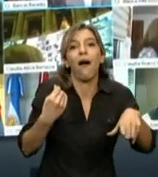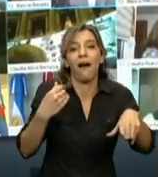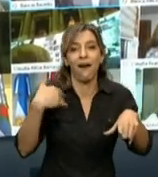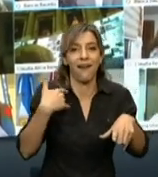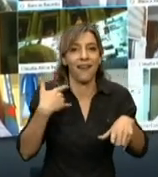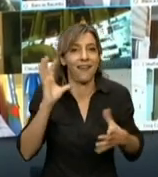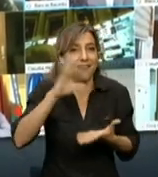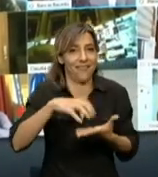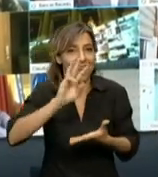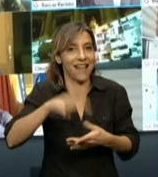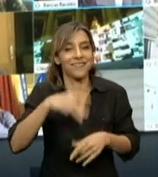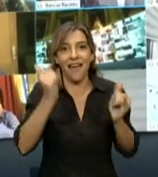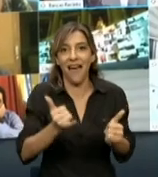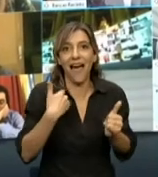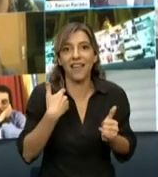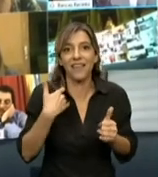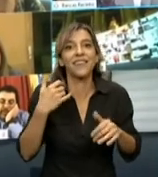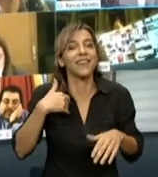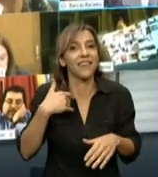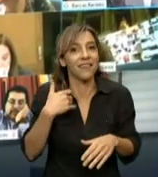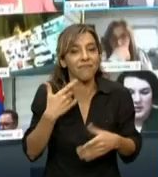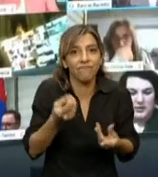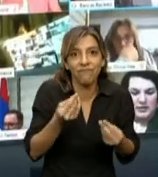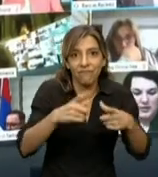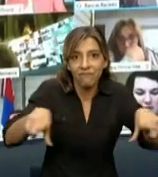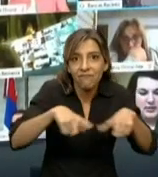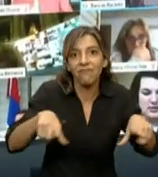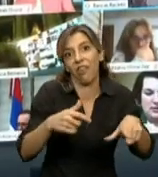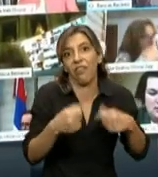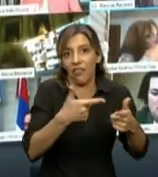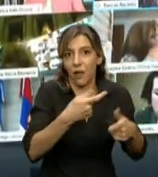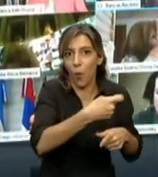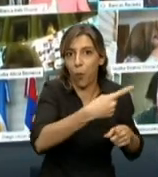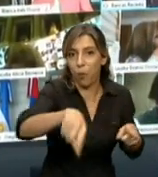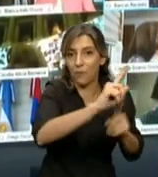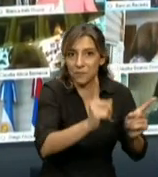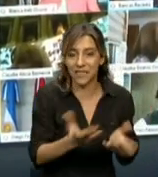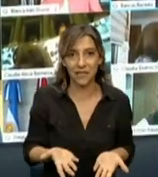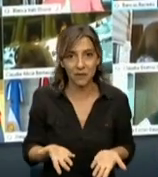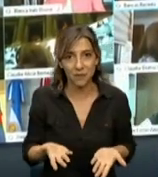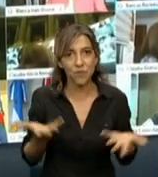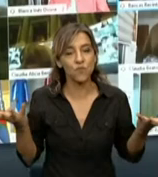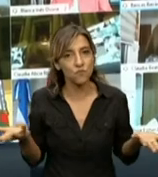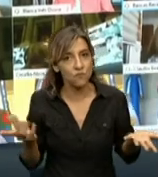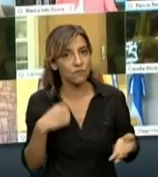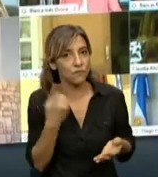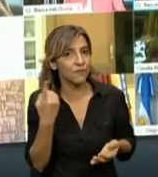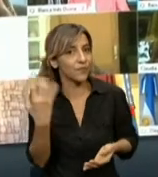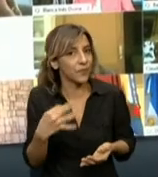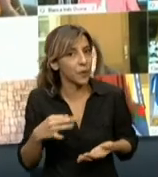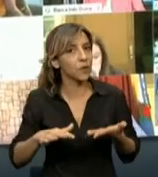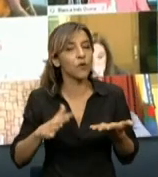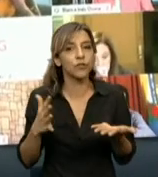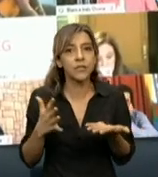fines previsionales. Esto debe ser resuelto necesariamente, presidente. Creo que hubiera correspondido directamente